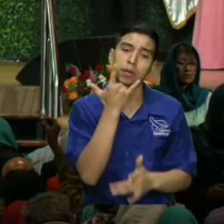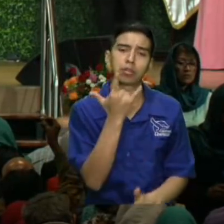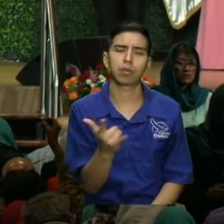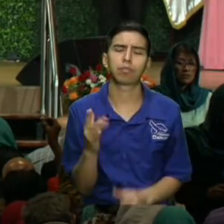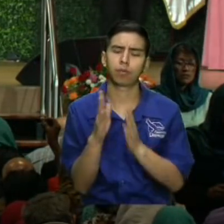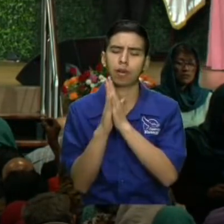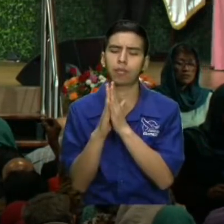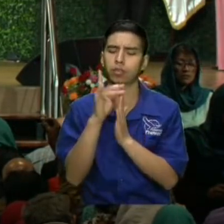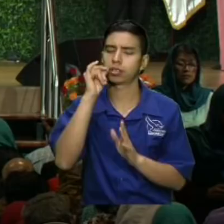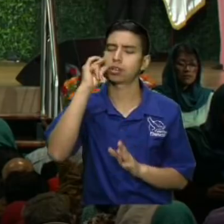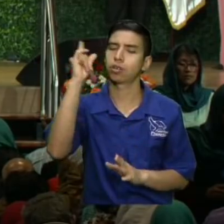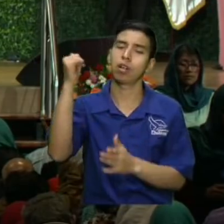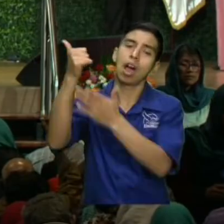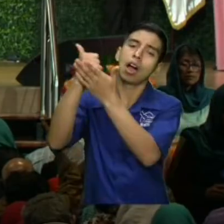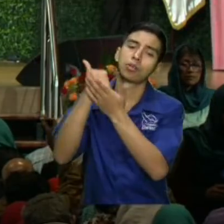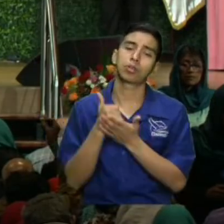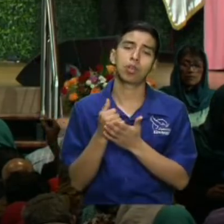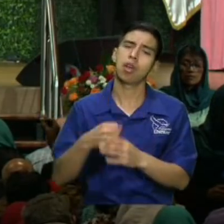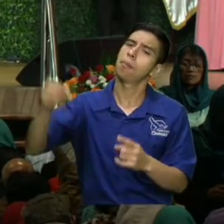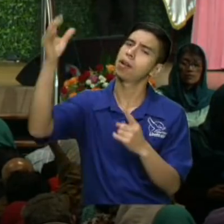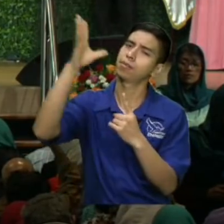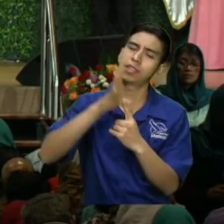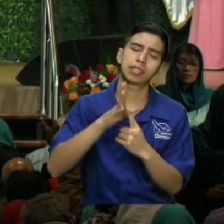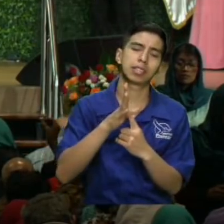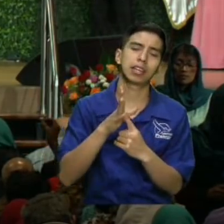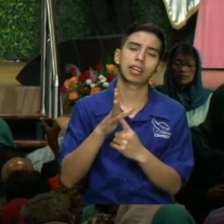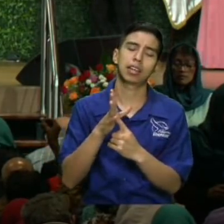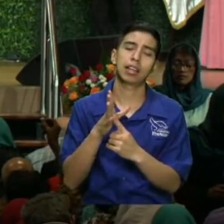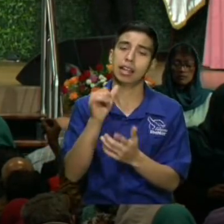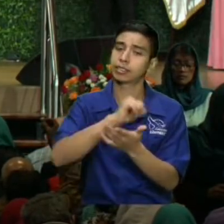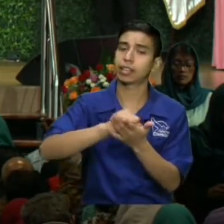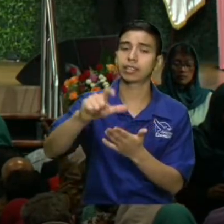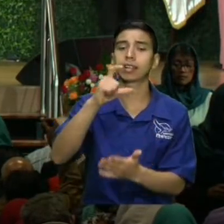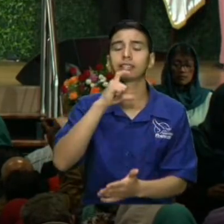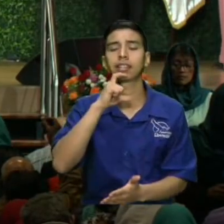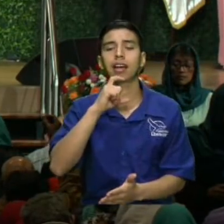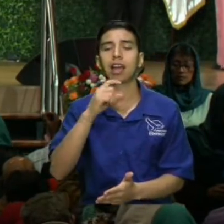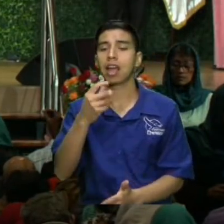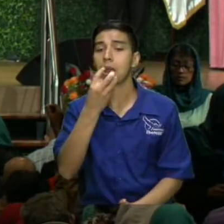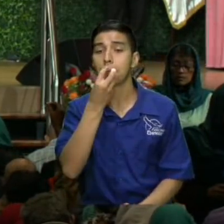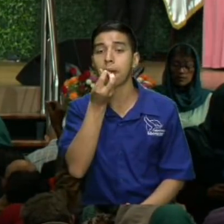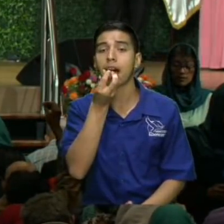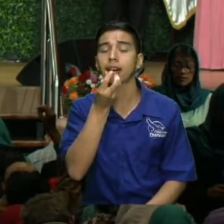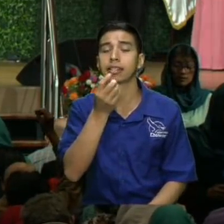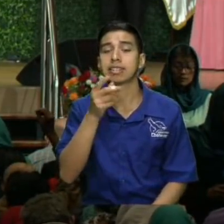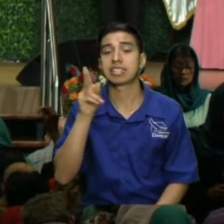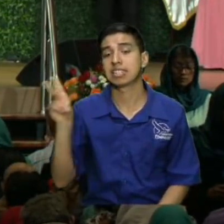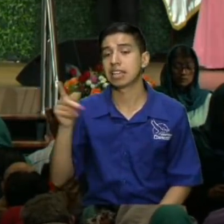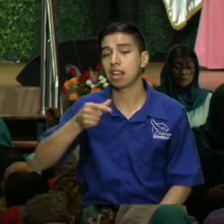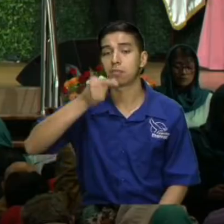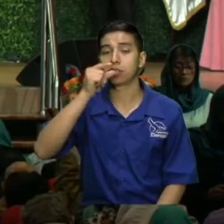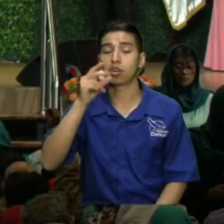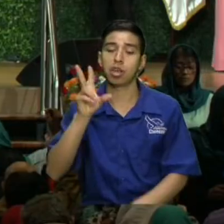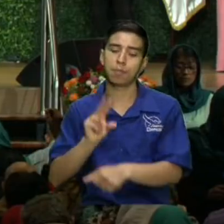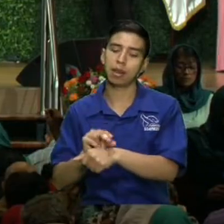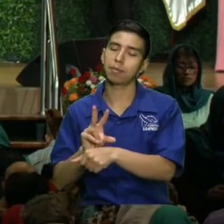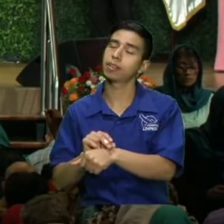Señor, ayúdanos. Bendice estos elementos, el pan y el vino, y permite que se